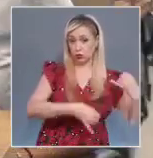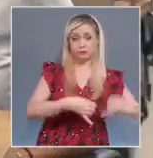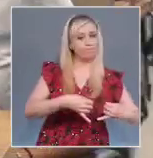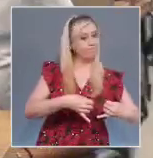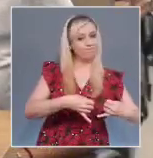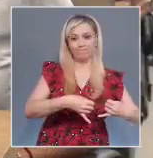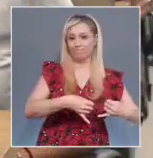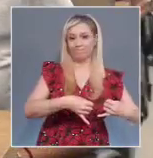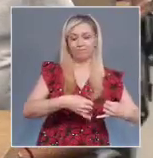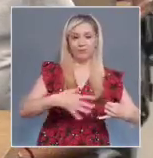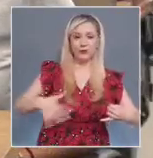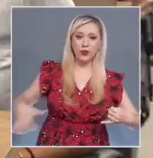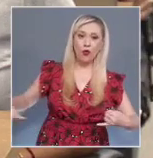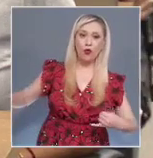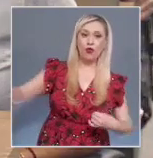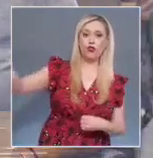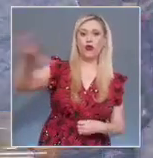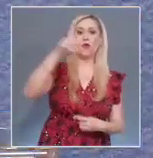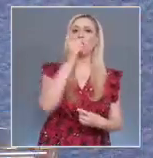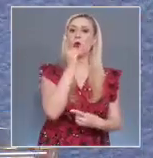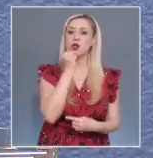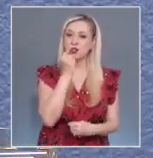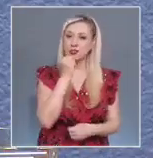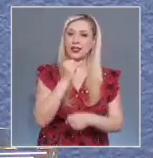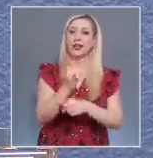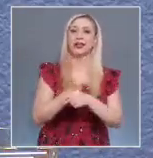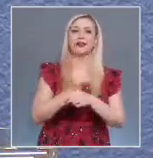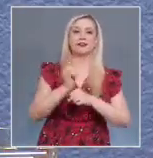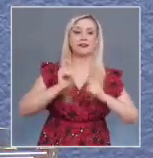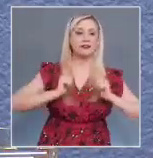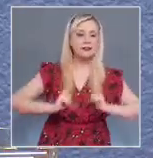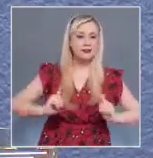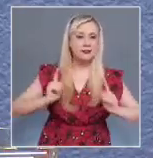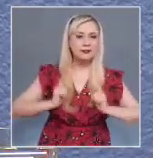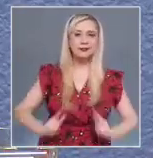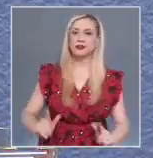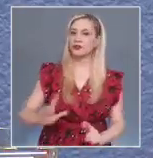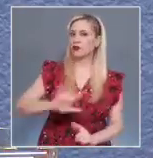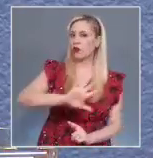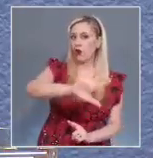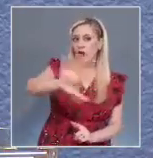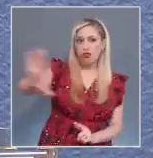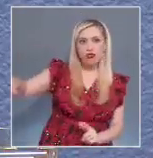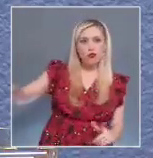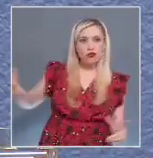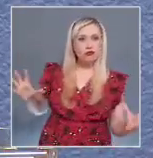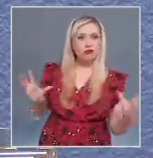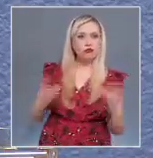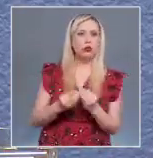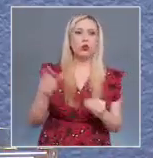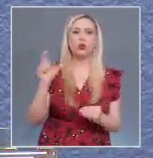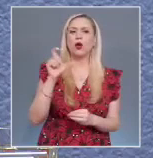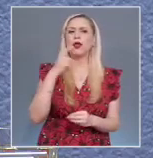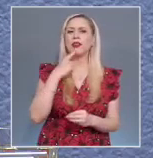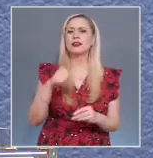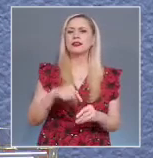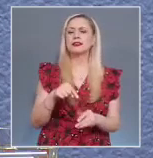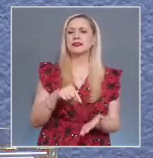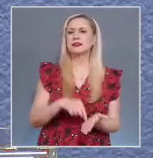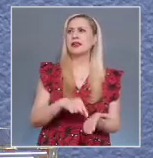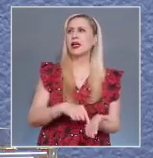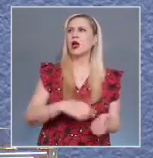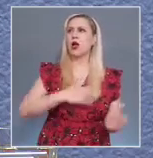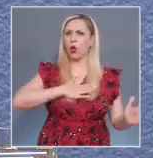las autoridades investigadoras. Cuando hablamos entonces de justicia, no solo debemos observar